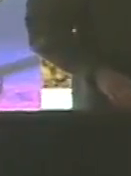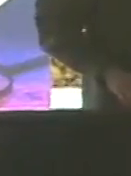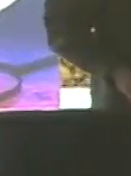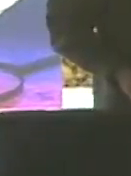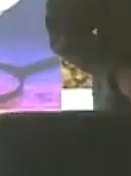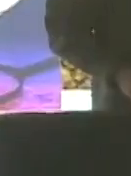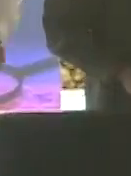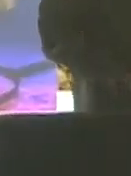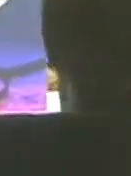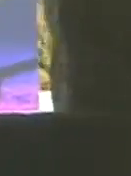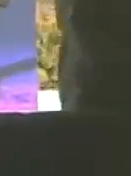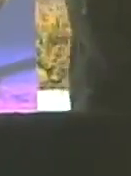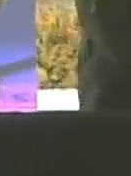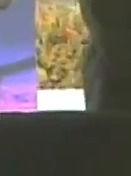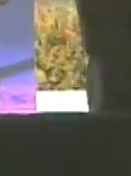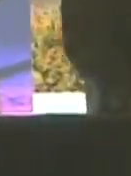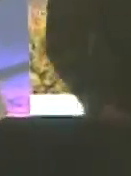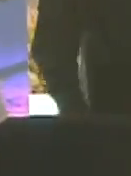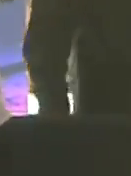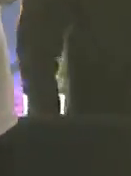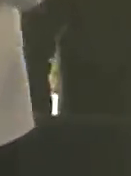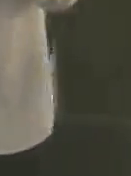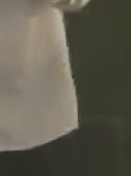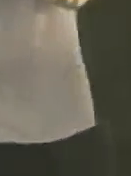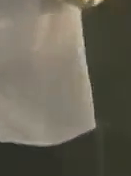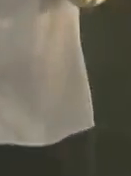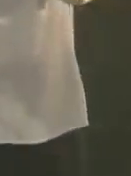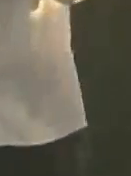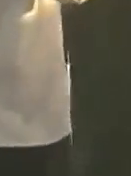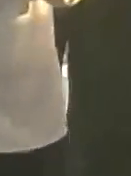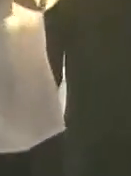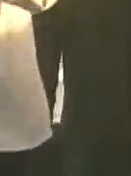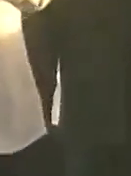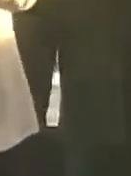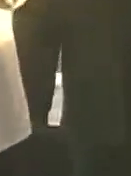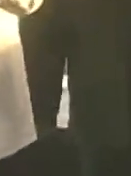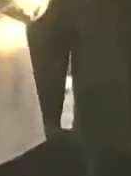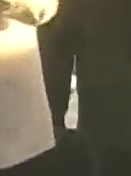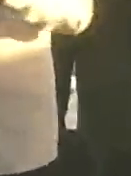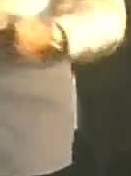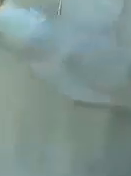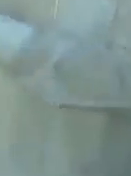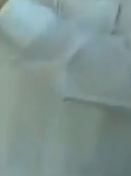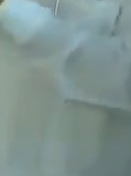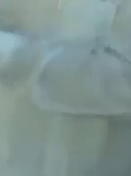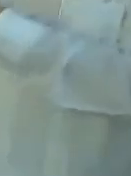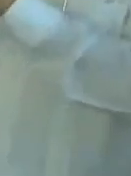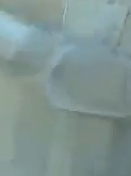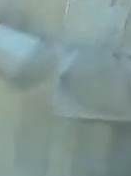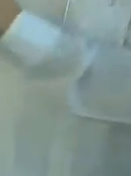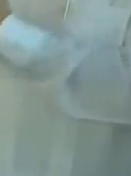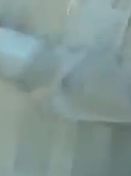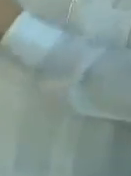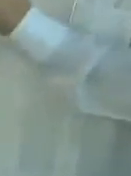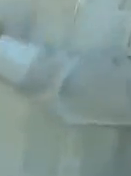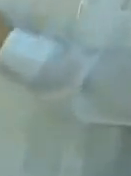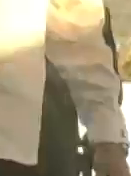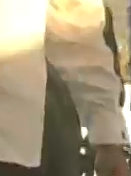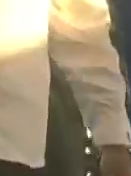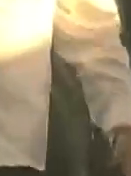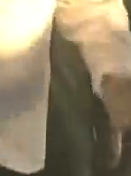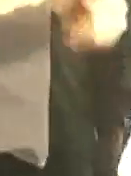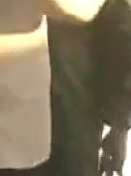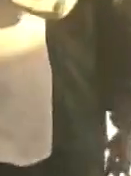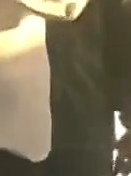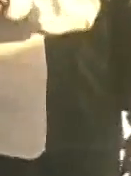del primer Congreso de Historia donde se enfatizó el escenario geopolítico actual. Uno de los enfoques es que lo que sucedió